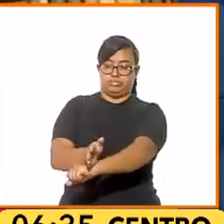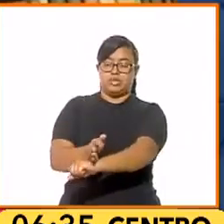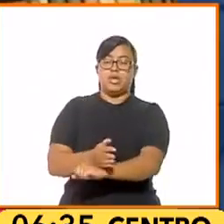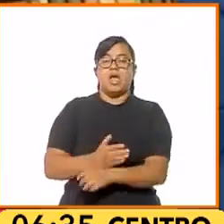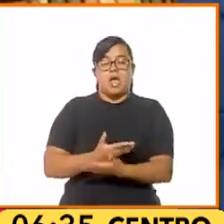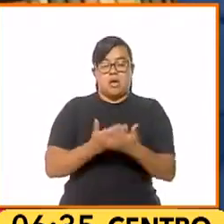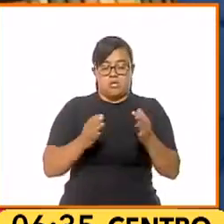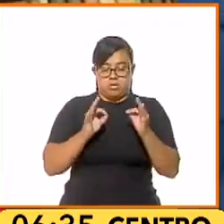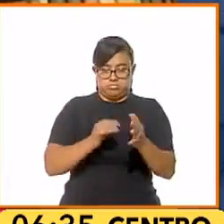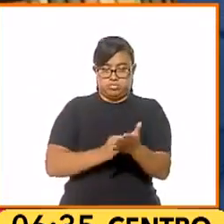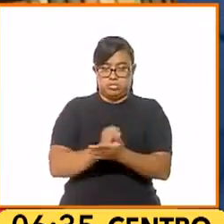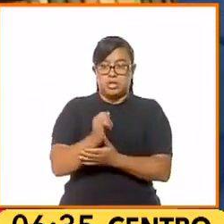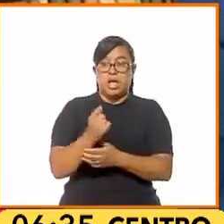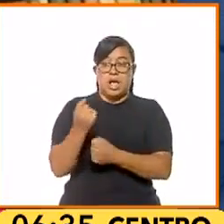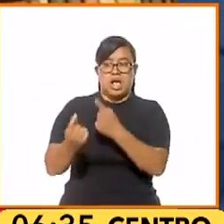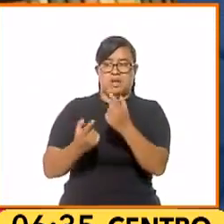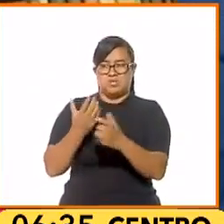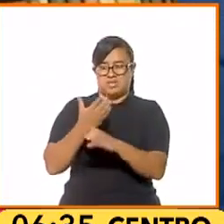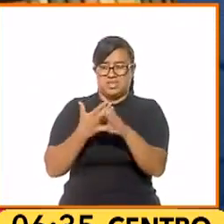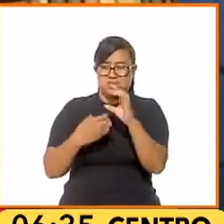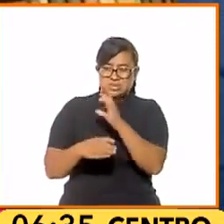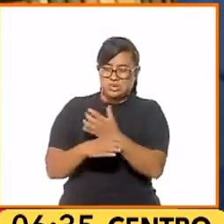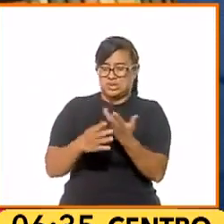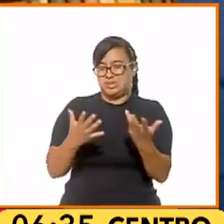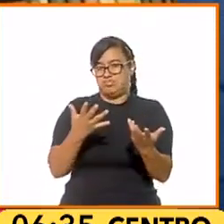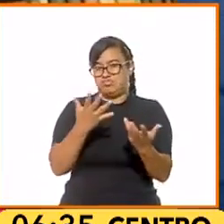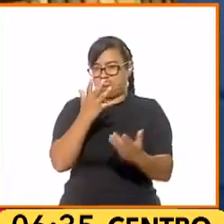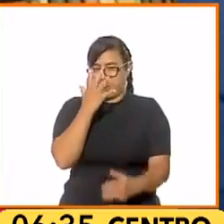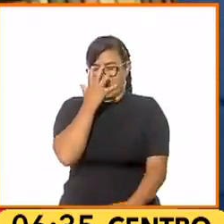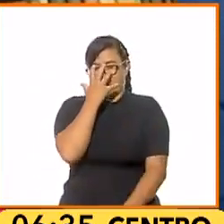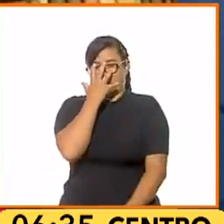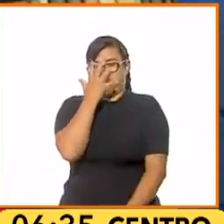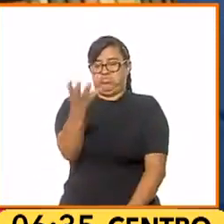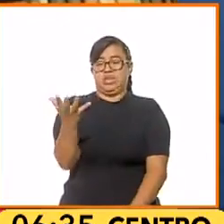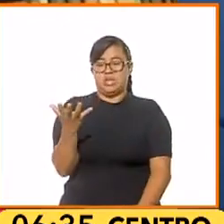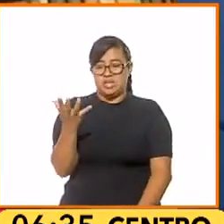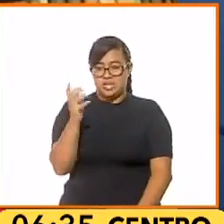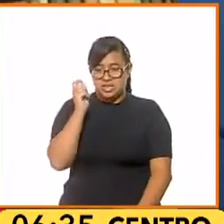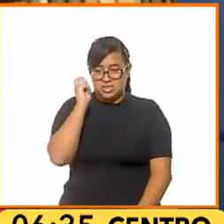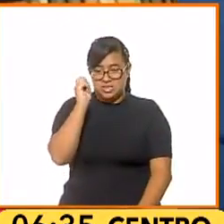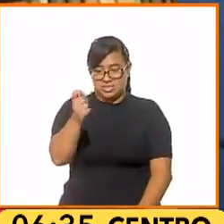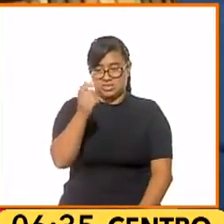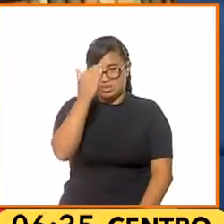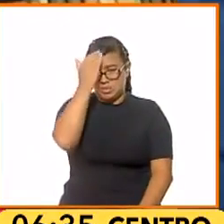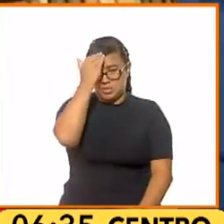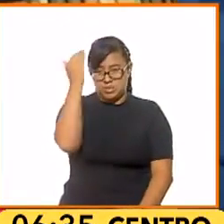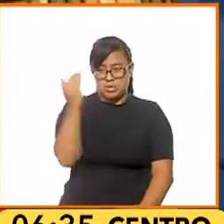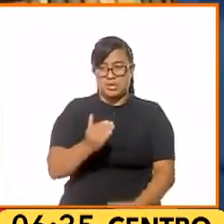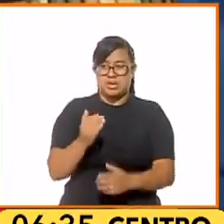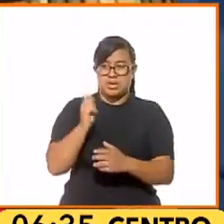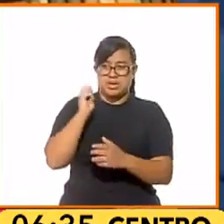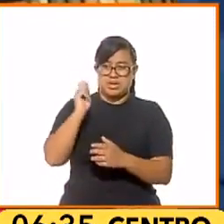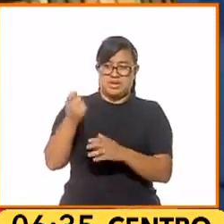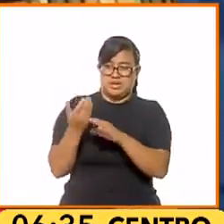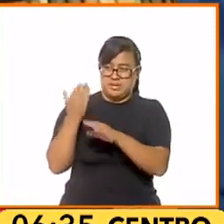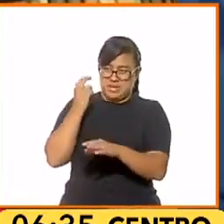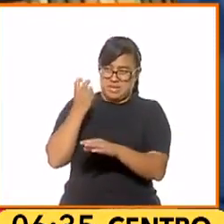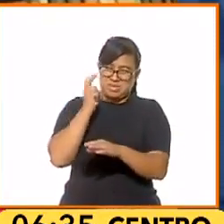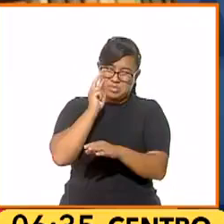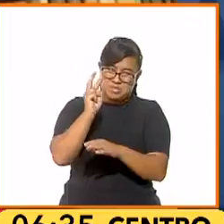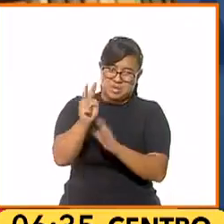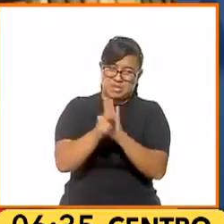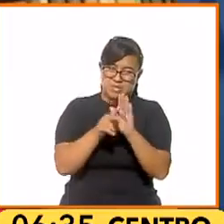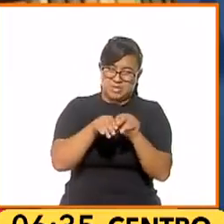evitar cosas tan penosas, tan bochornosas, tan, diría yo, tan deplorables como lo que vimos hace unos días.